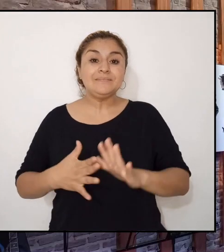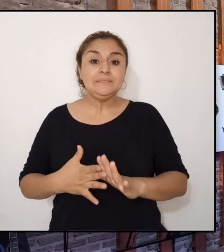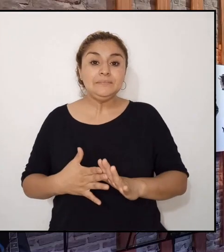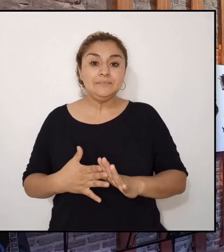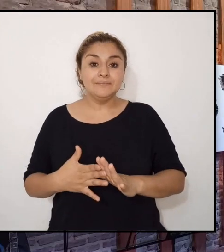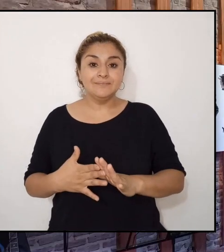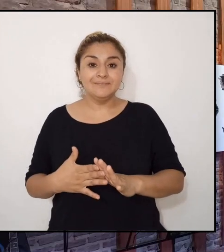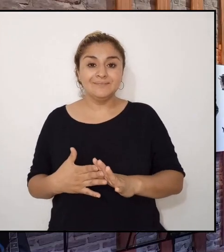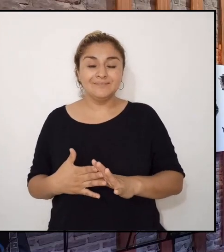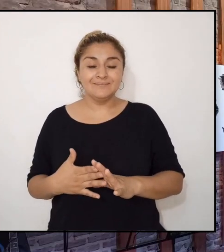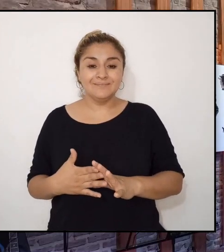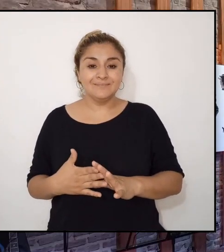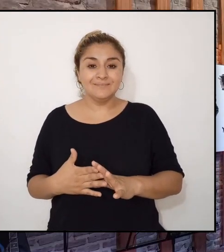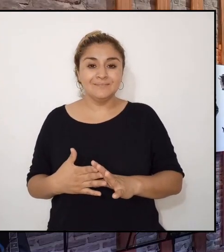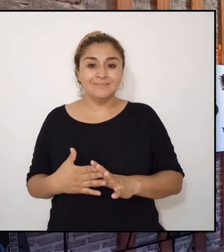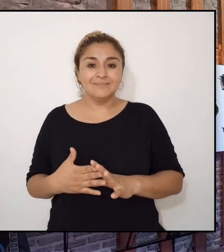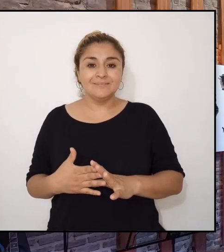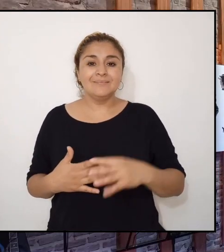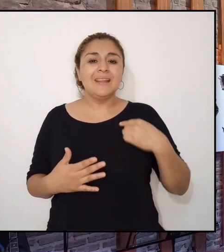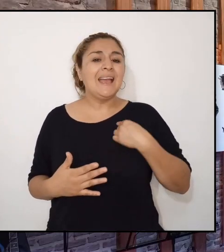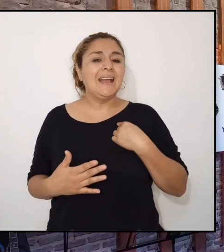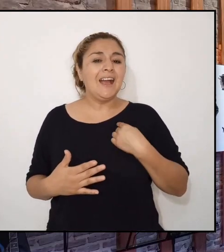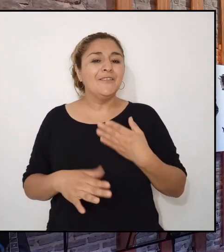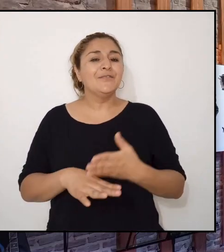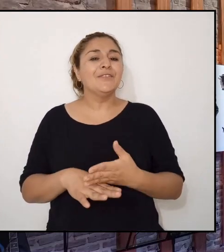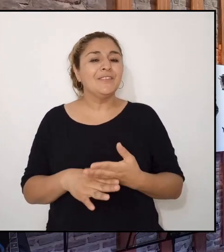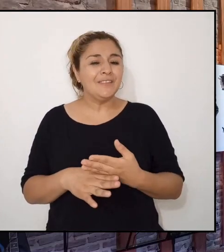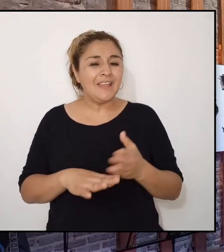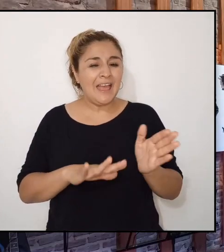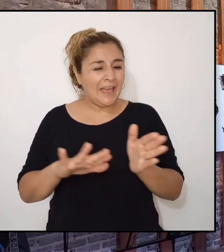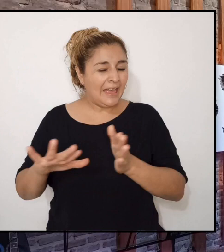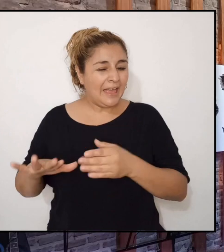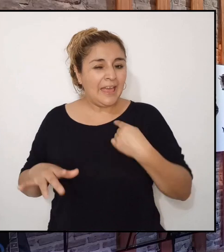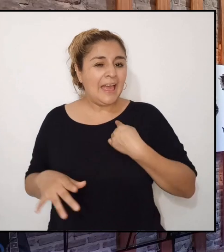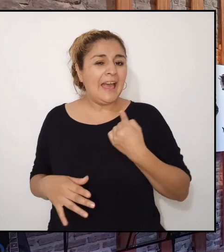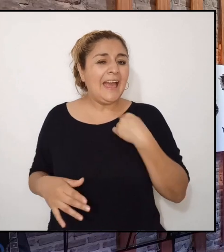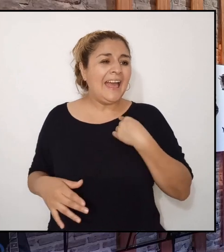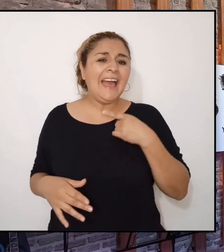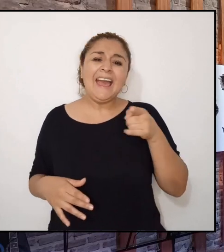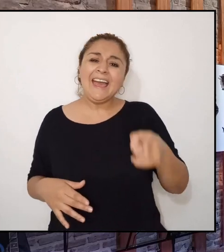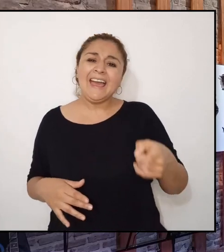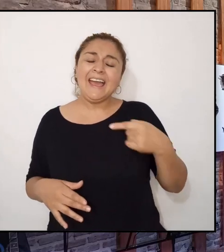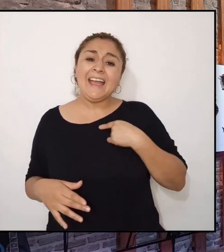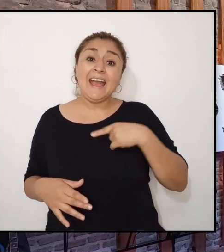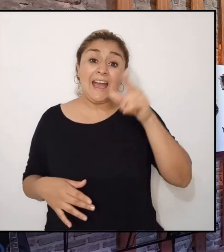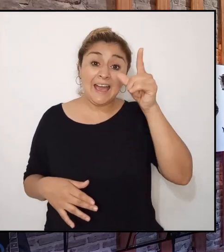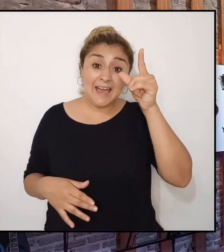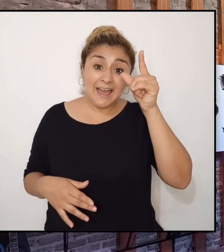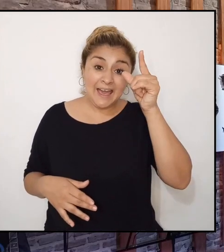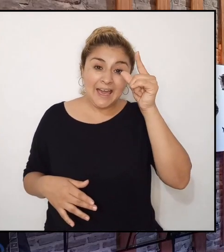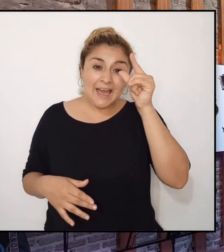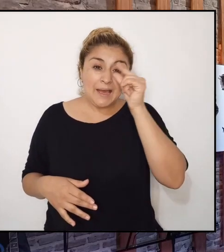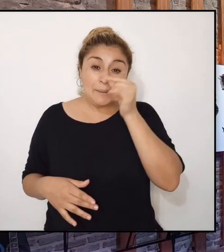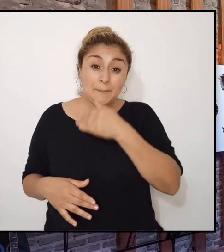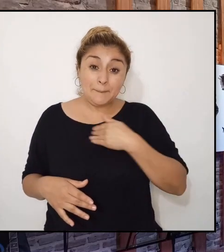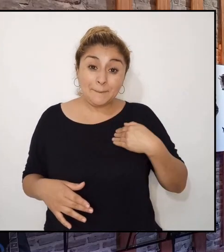¿Por qué me están buscando? Sí, no saben que los negocios de mi padre es necesario que esté.